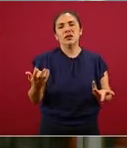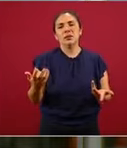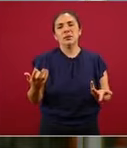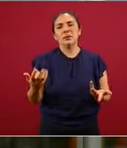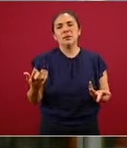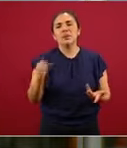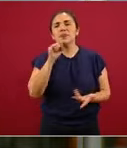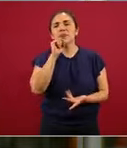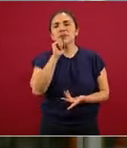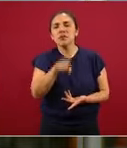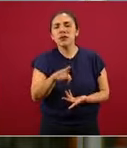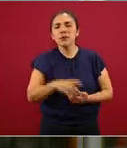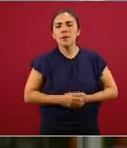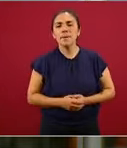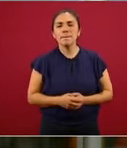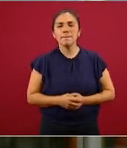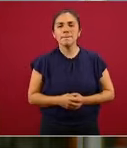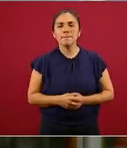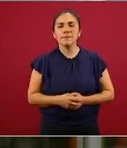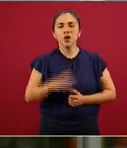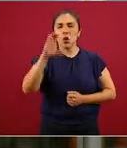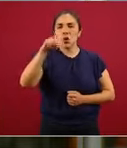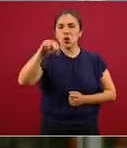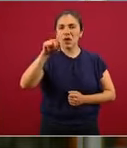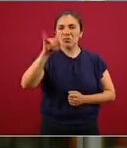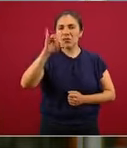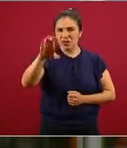y de CONADIC,